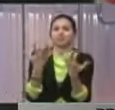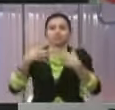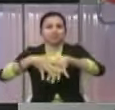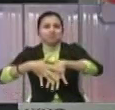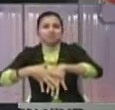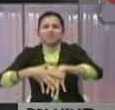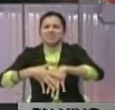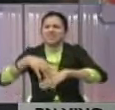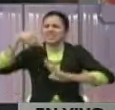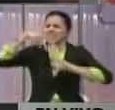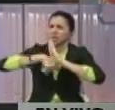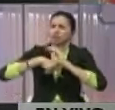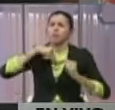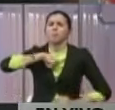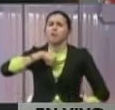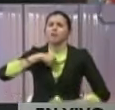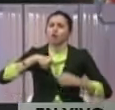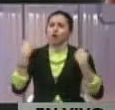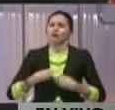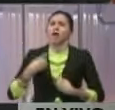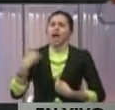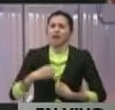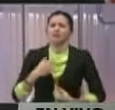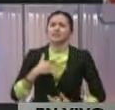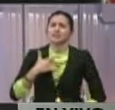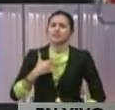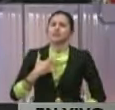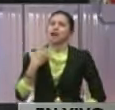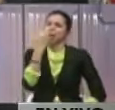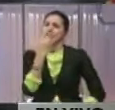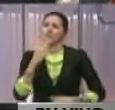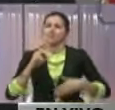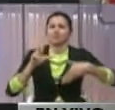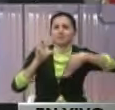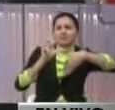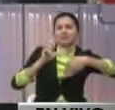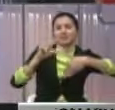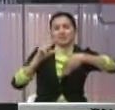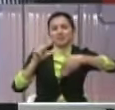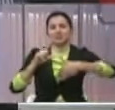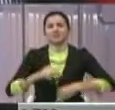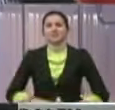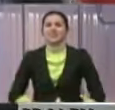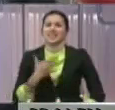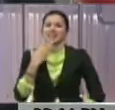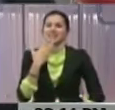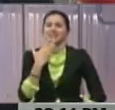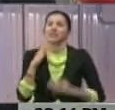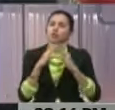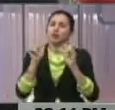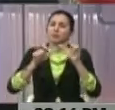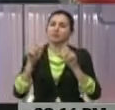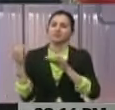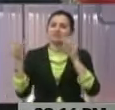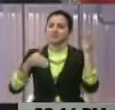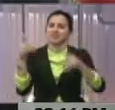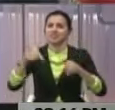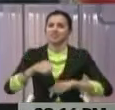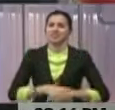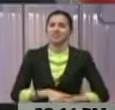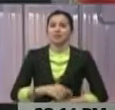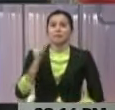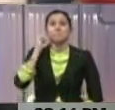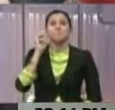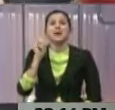el centro de nuestro corazón. Gracias. Bueno, gracias, Wilmara. Gracias a todos los que están aquí. Mira, por aquí está María